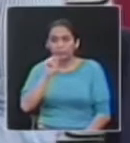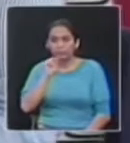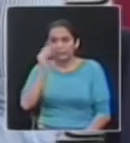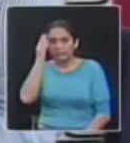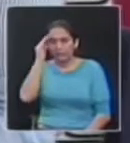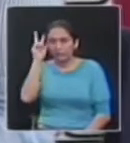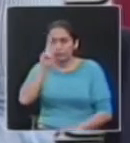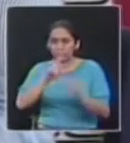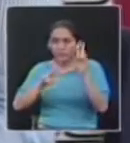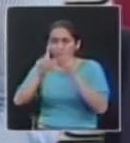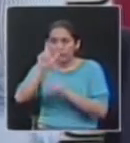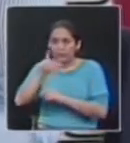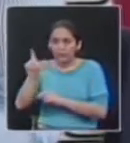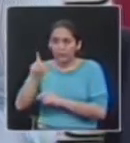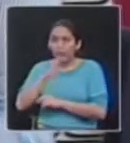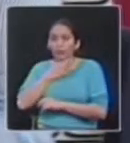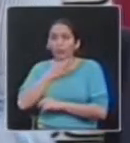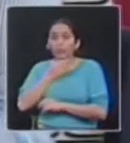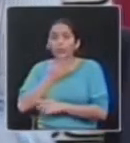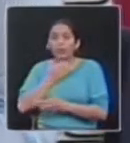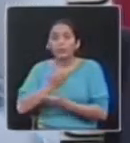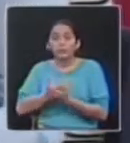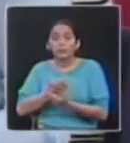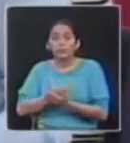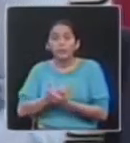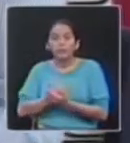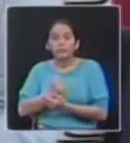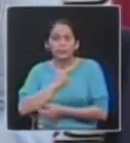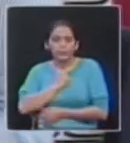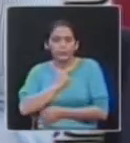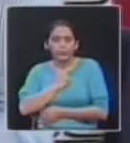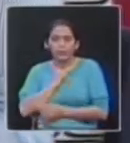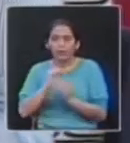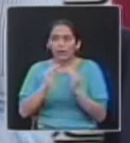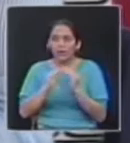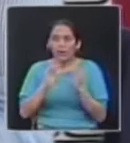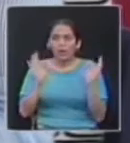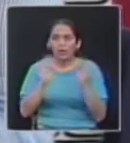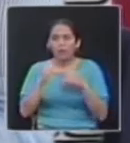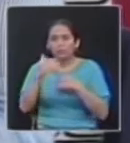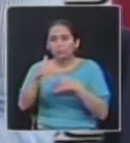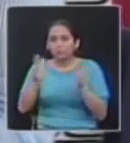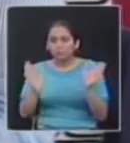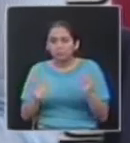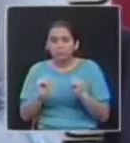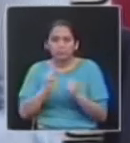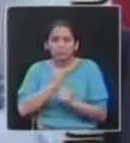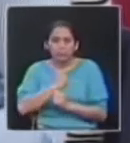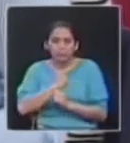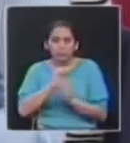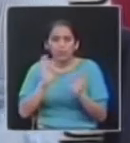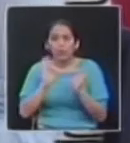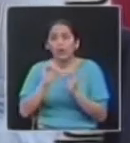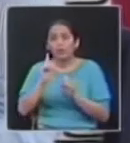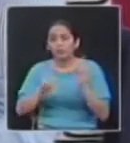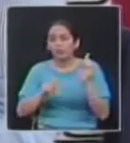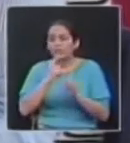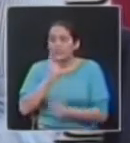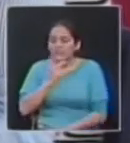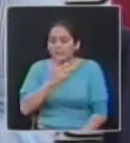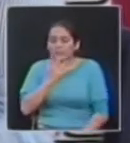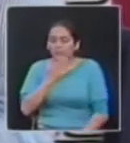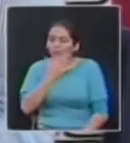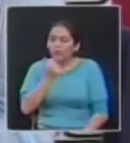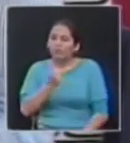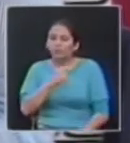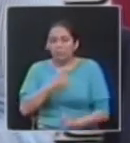una propiedad para adquirirla, que sea una casa propia o un departamento. Luego tenemos el tema de los alquileres, que es algo que se mueve